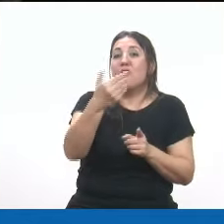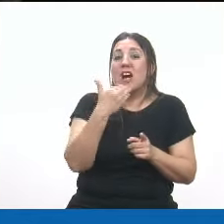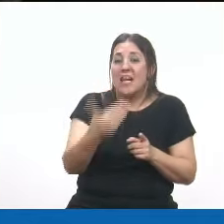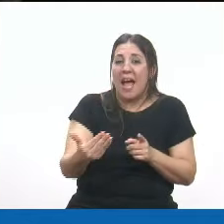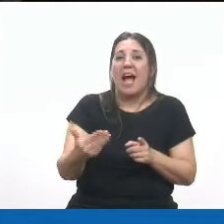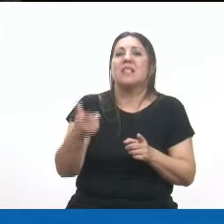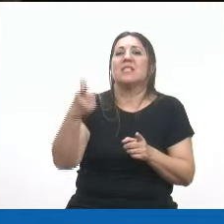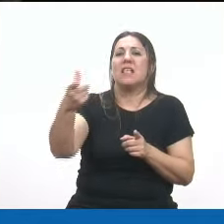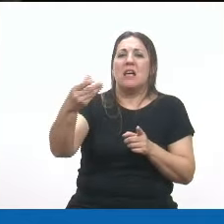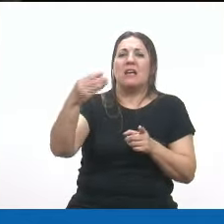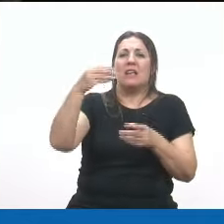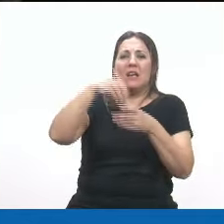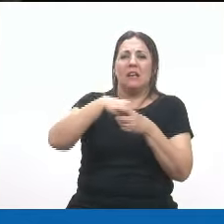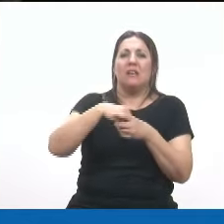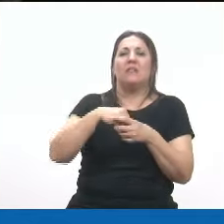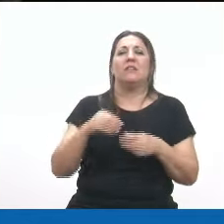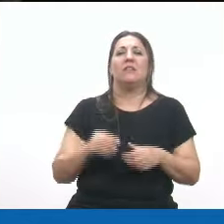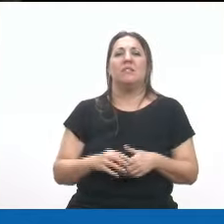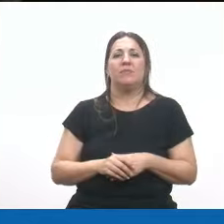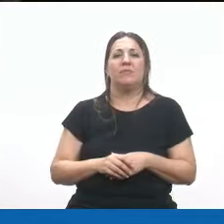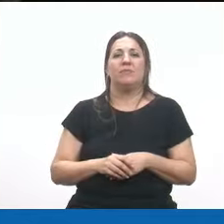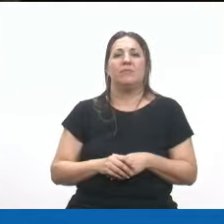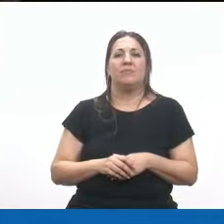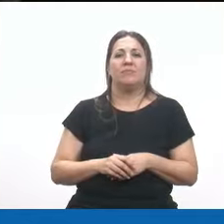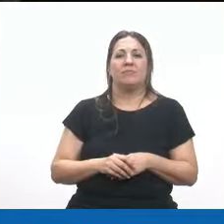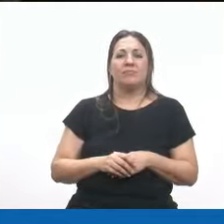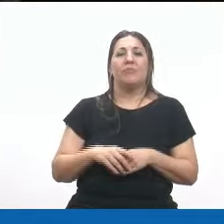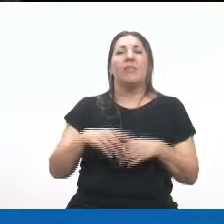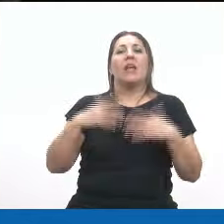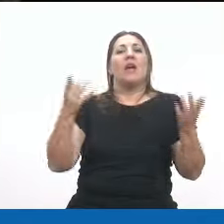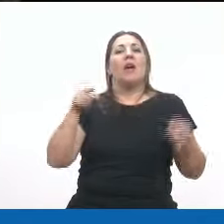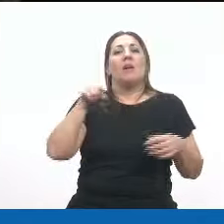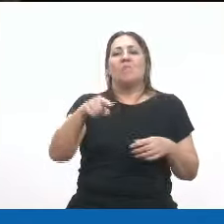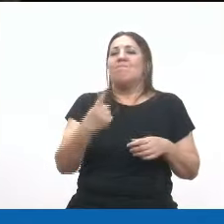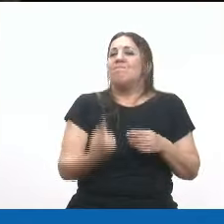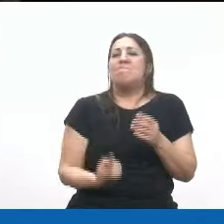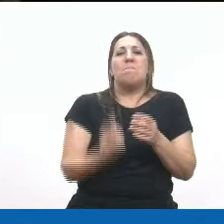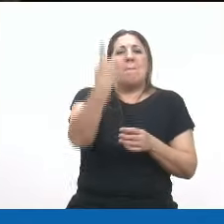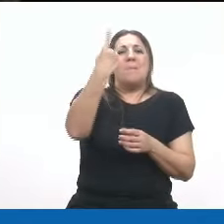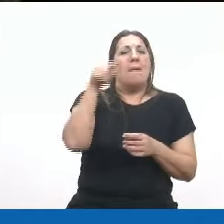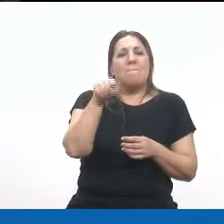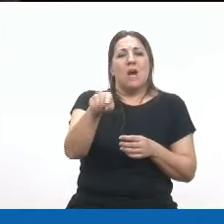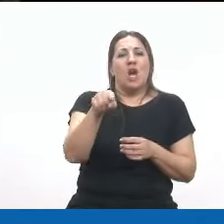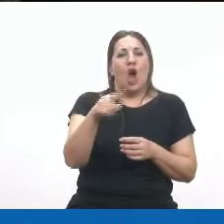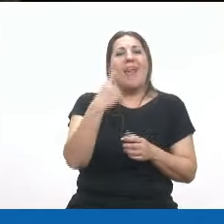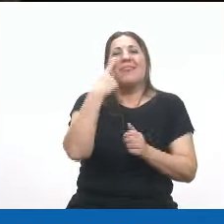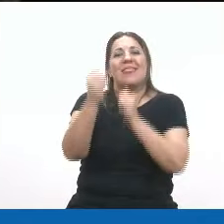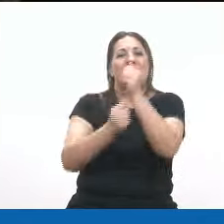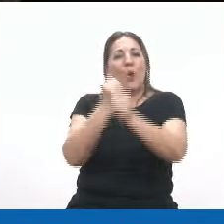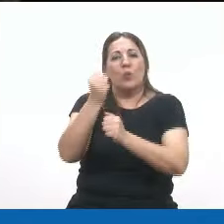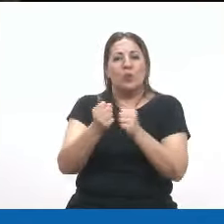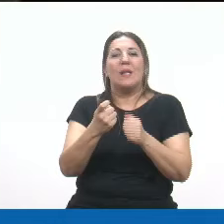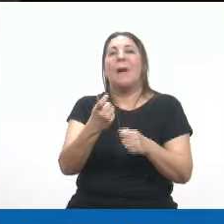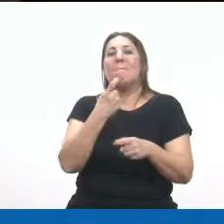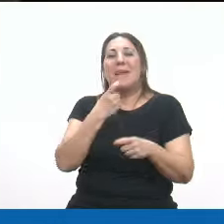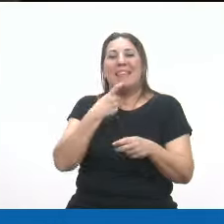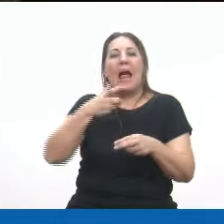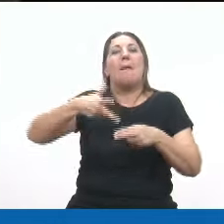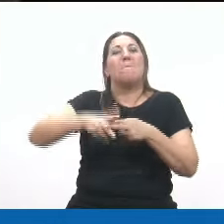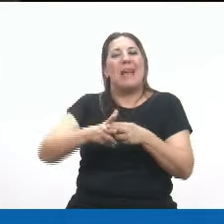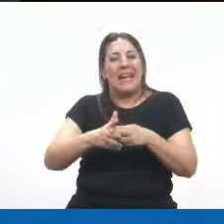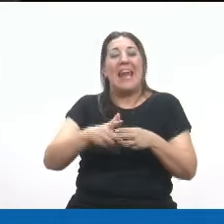beltrá fraulis beltrá era mendosino y fue el pionero de la industria metal mecánica Argentina